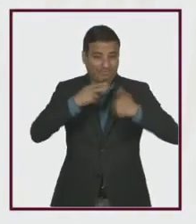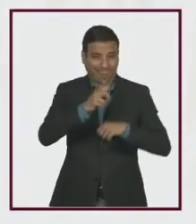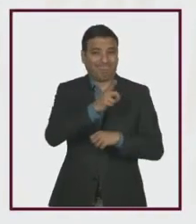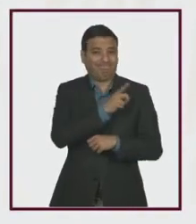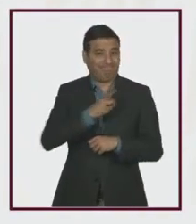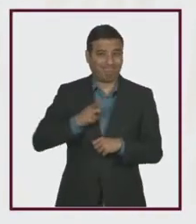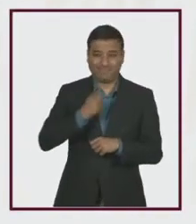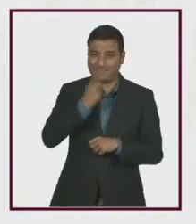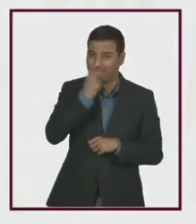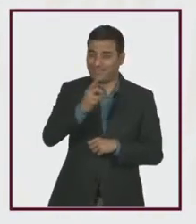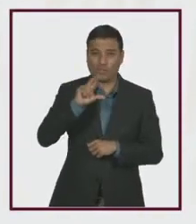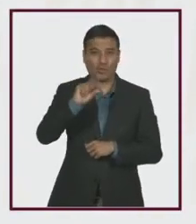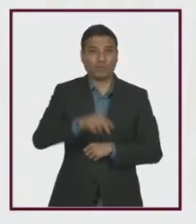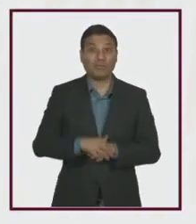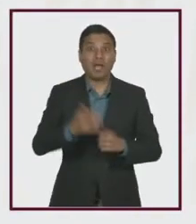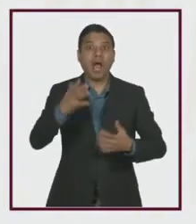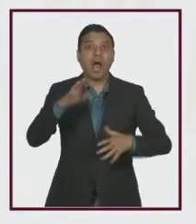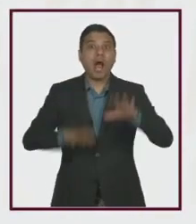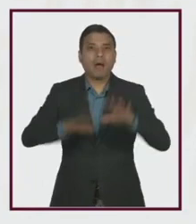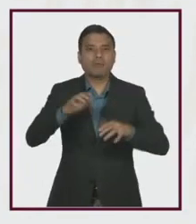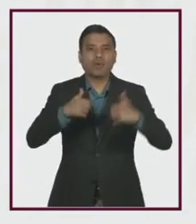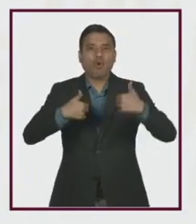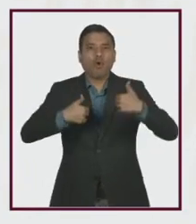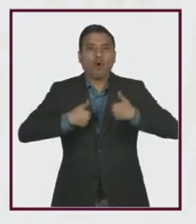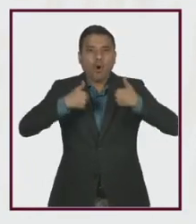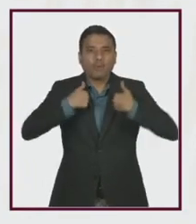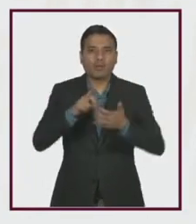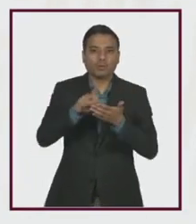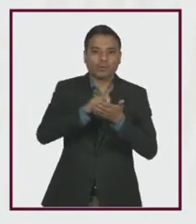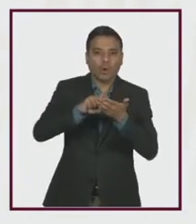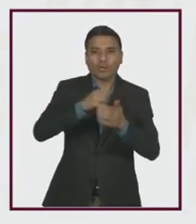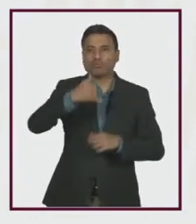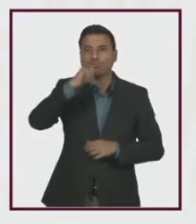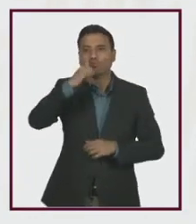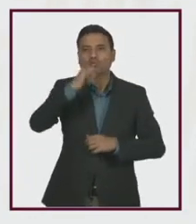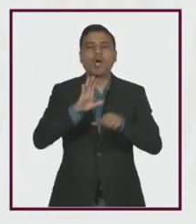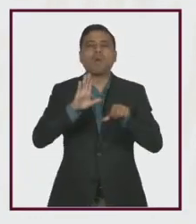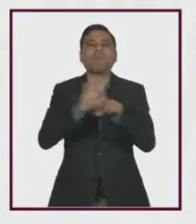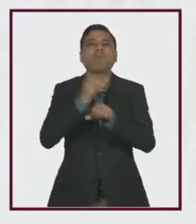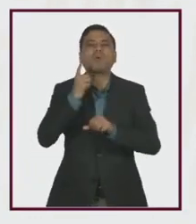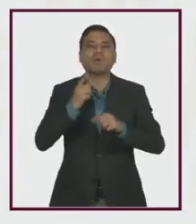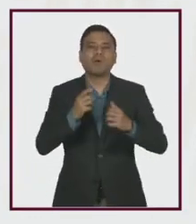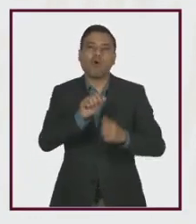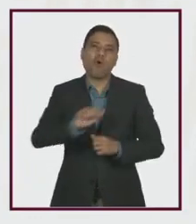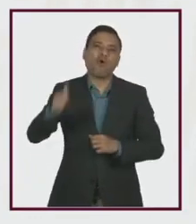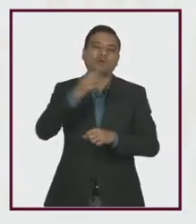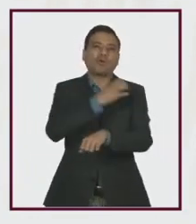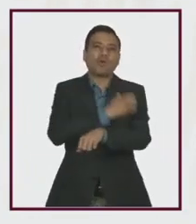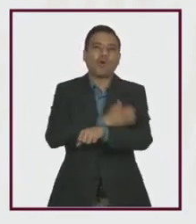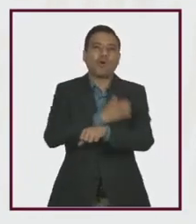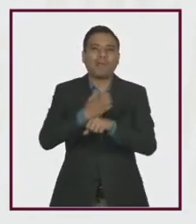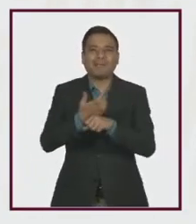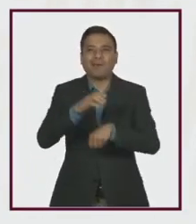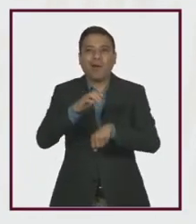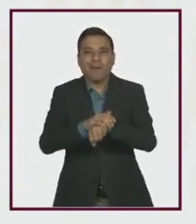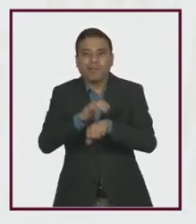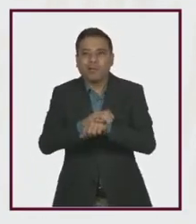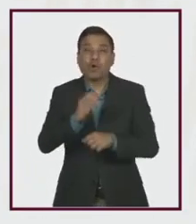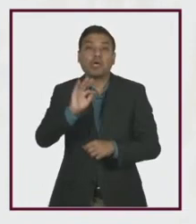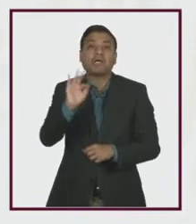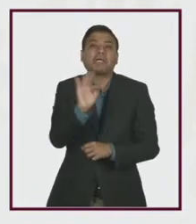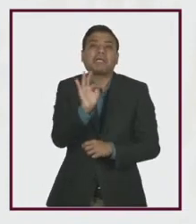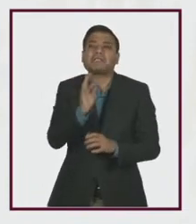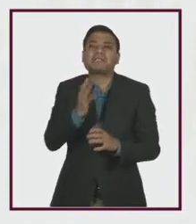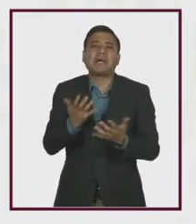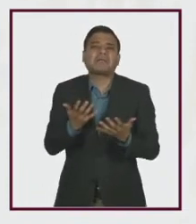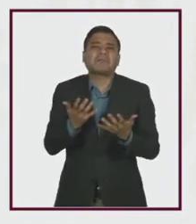una de las razones por las que más consumen los jóvenes es por la presión social. Porque están los amigos tomando